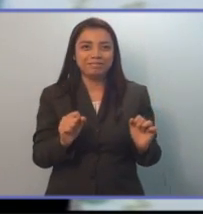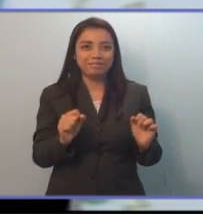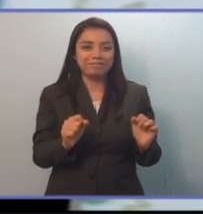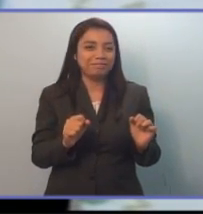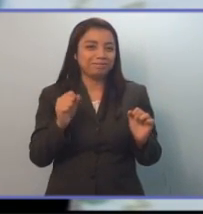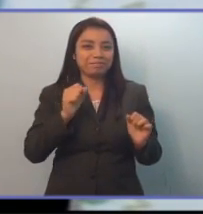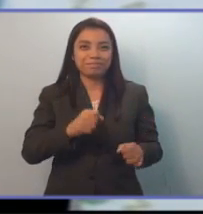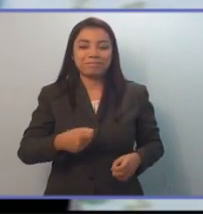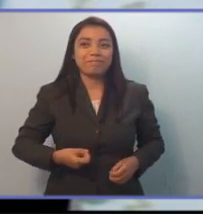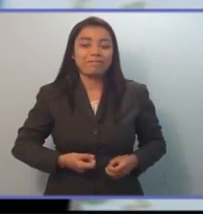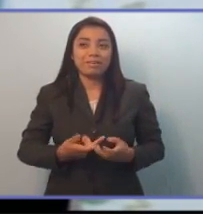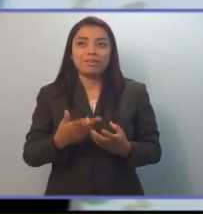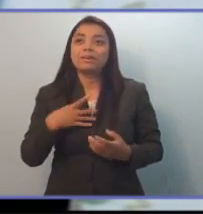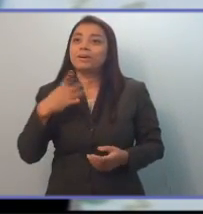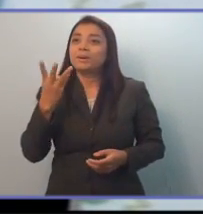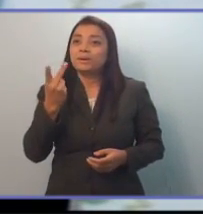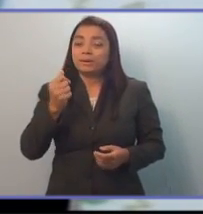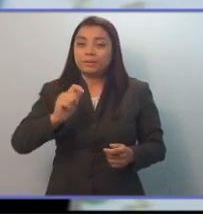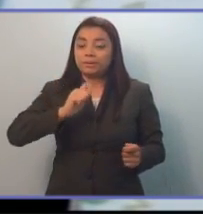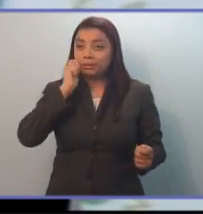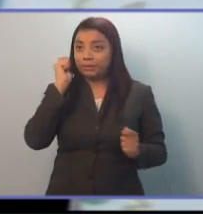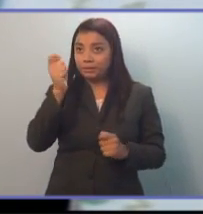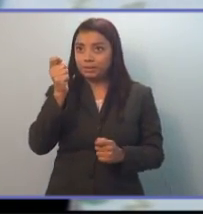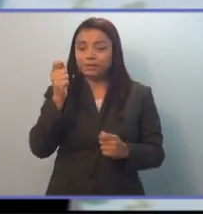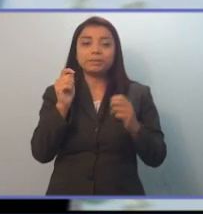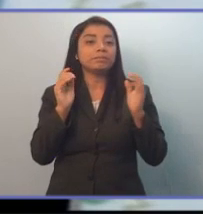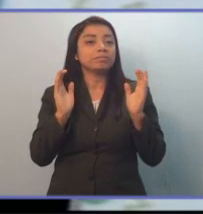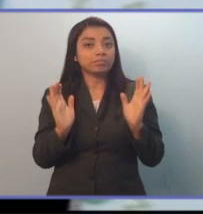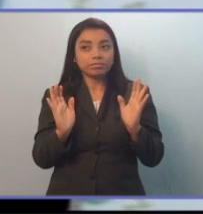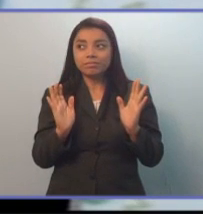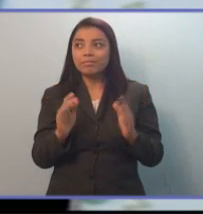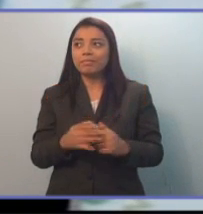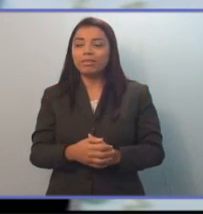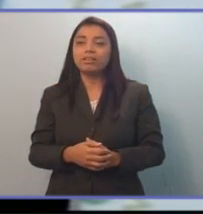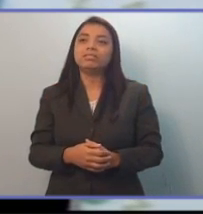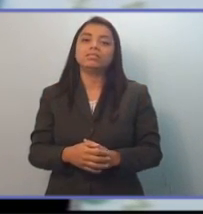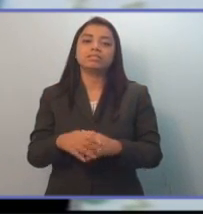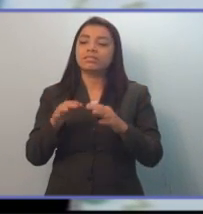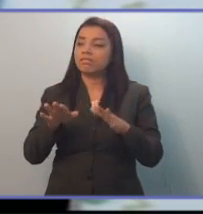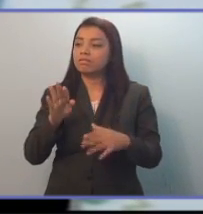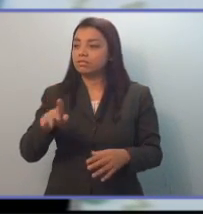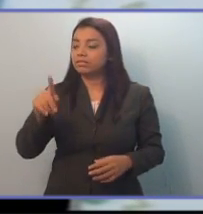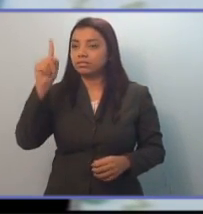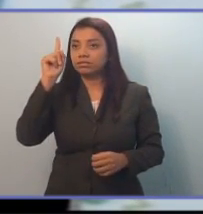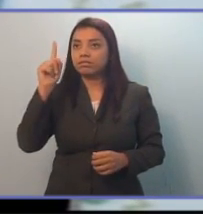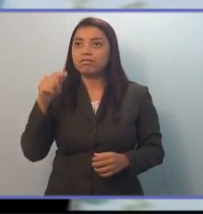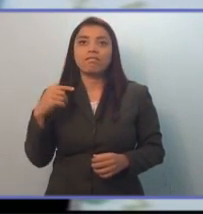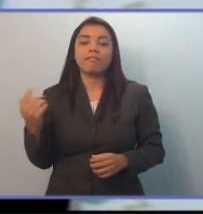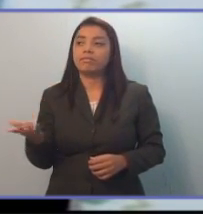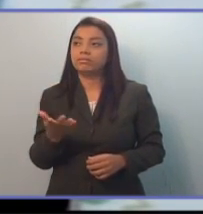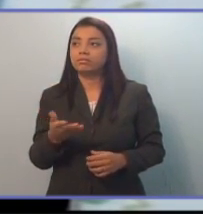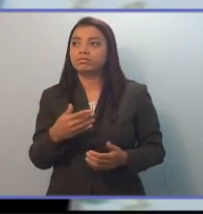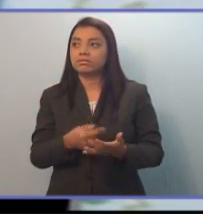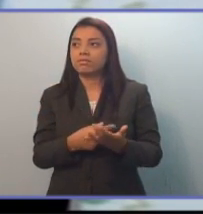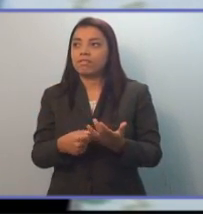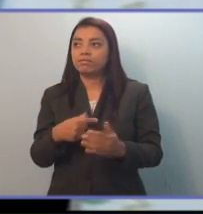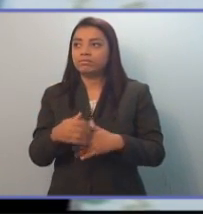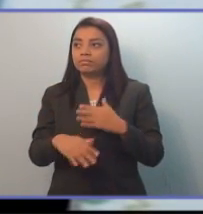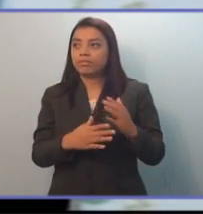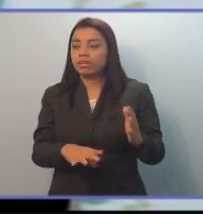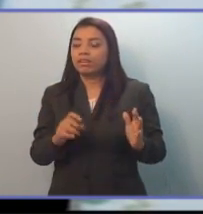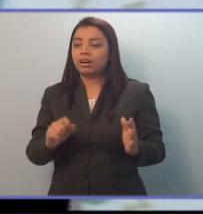No le puedo decir cuántas denuncias, pero gracias a Dios en ninguna se me ha abierto ningún expediente. O